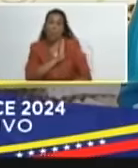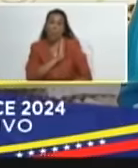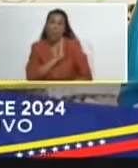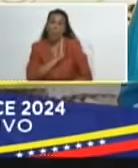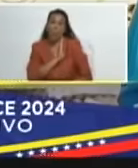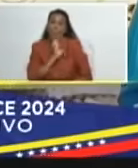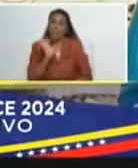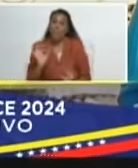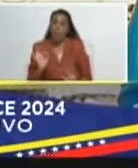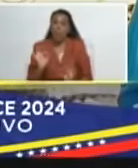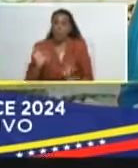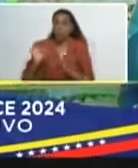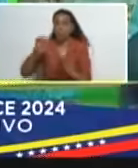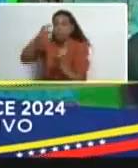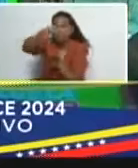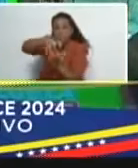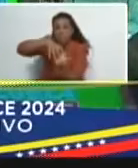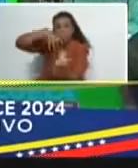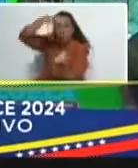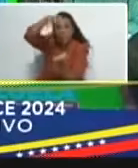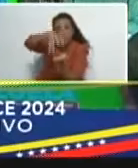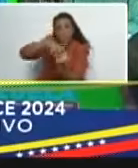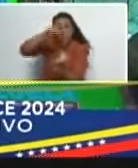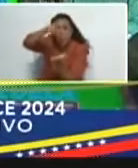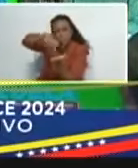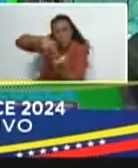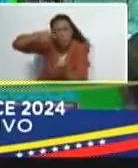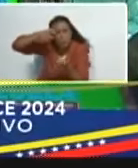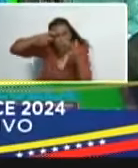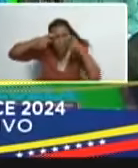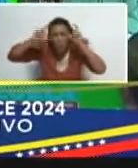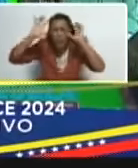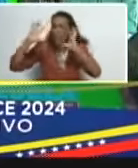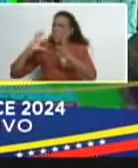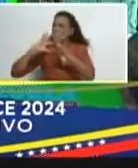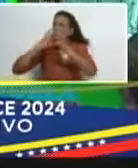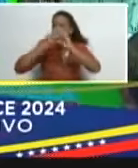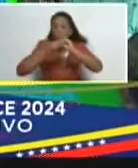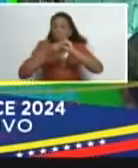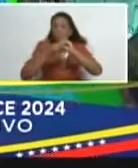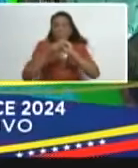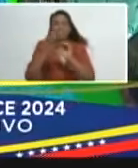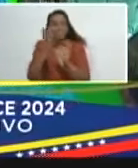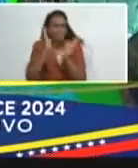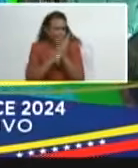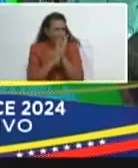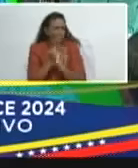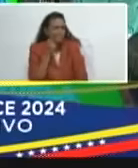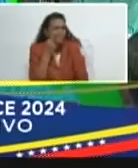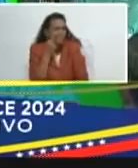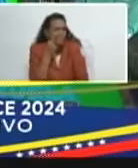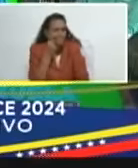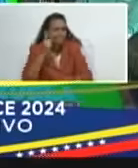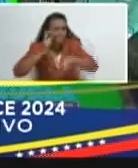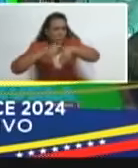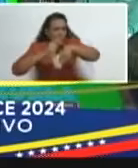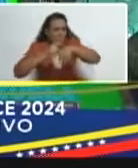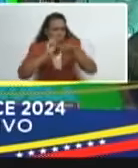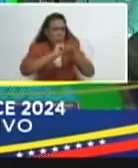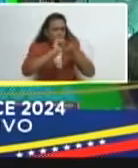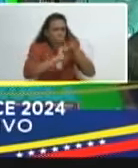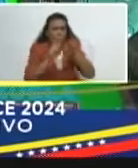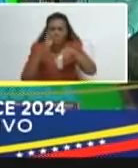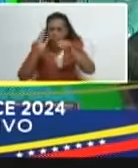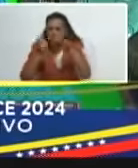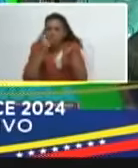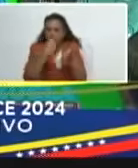Interno Bruto Agrícola venezolano. Y hoy tenemos, tomen datos, porque sé que va a ser un titular mundial esto que voy a